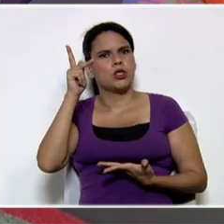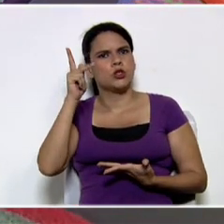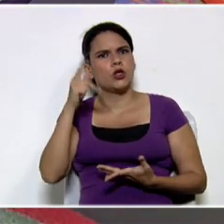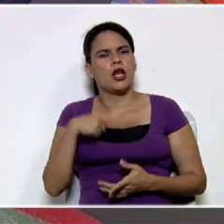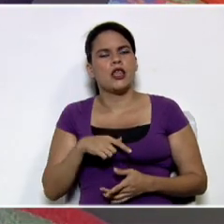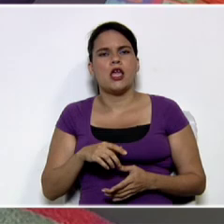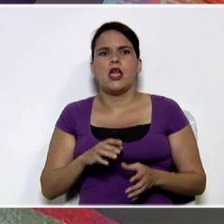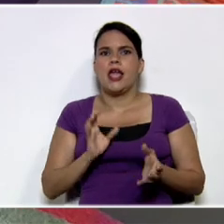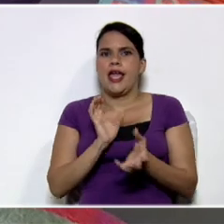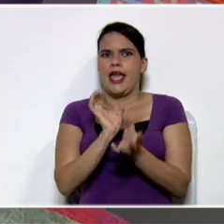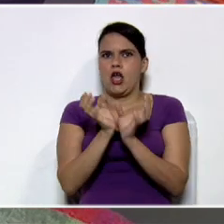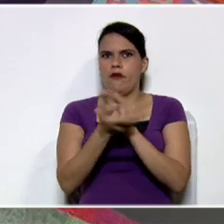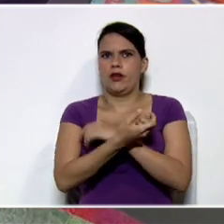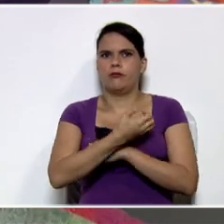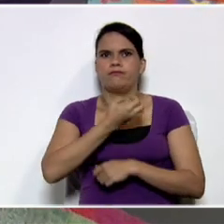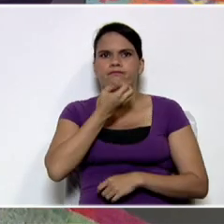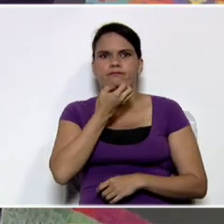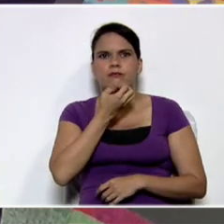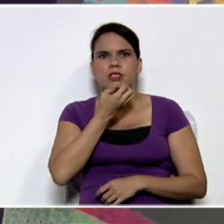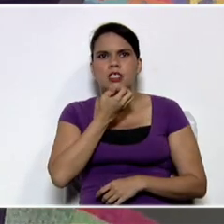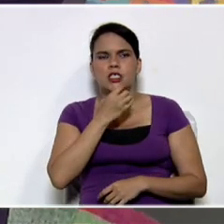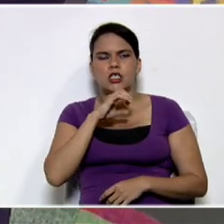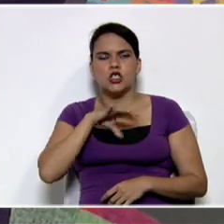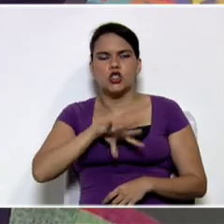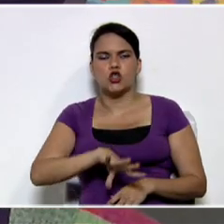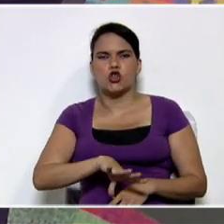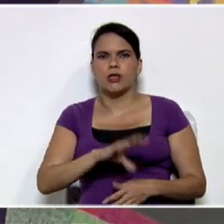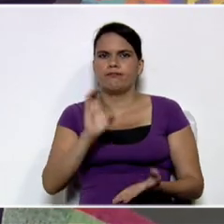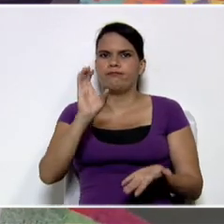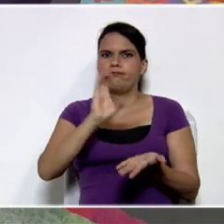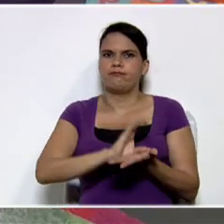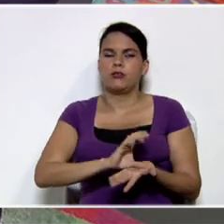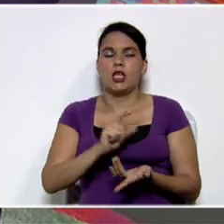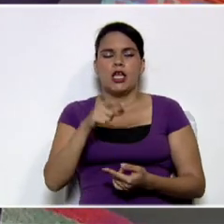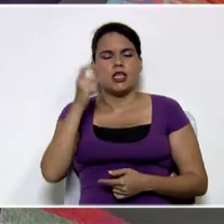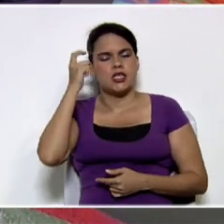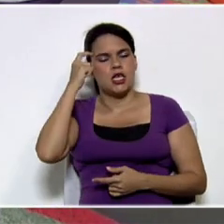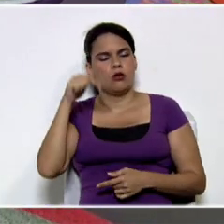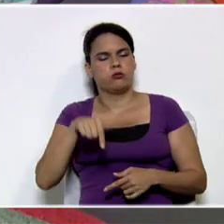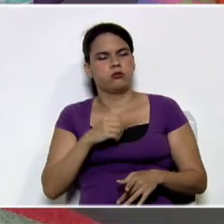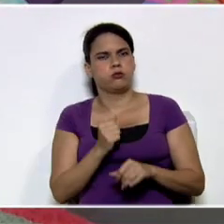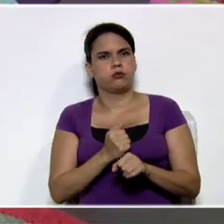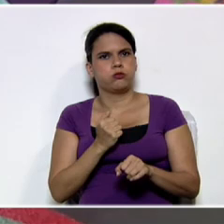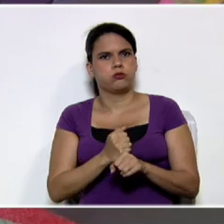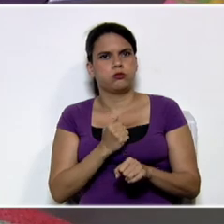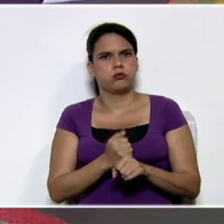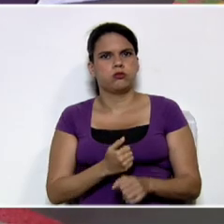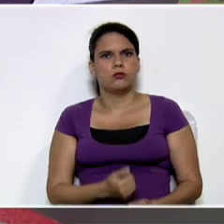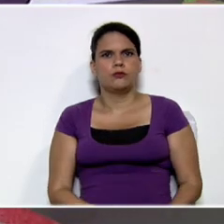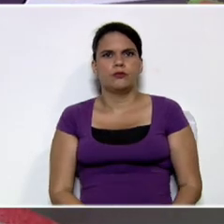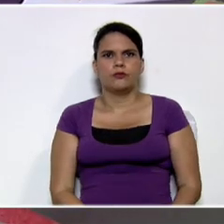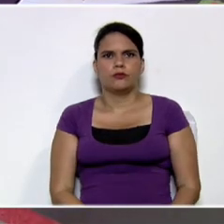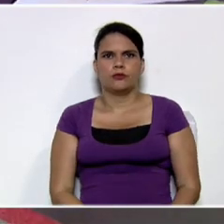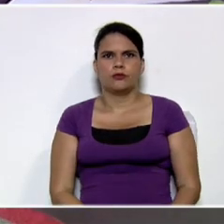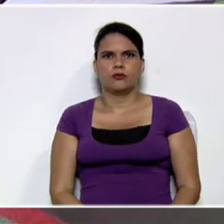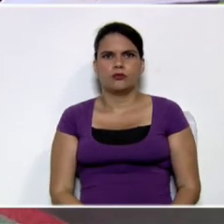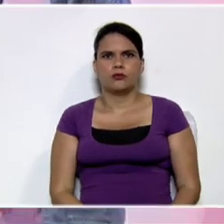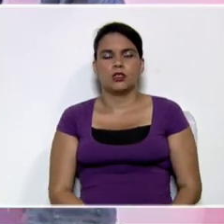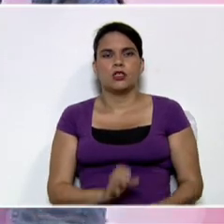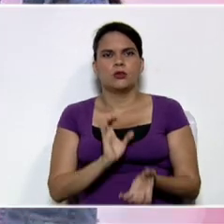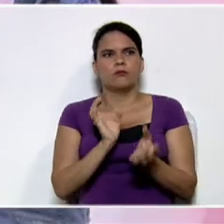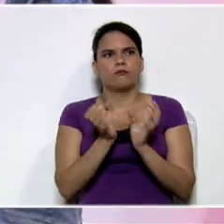formación de Geografía, Historia y Ciudadanía. El día de hoy estaremos trabajando con el tema indispensable en Geografía,